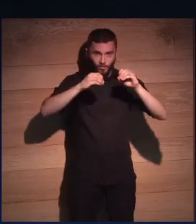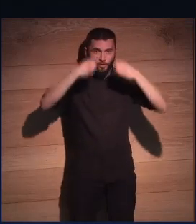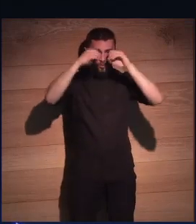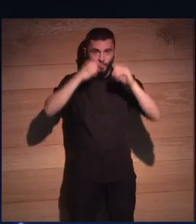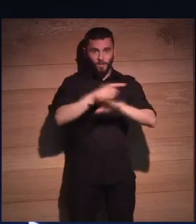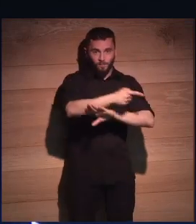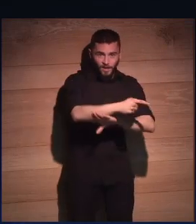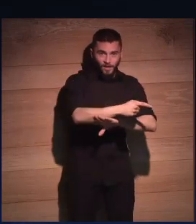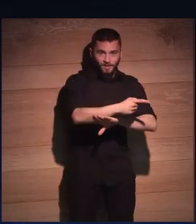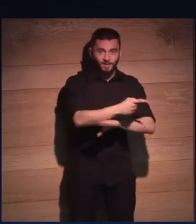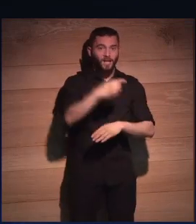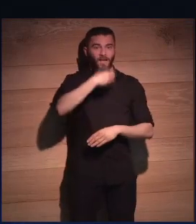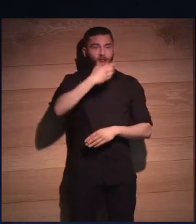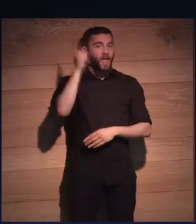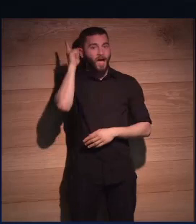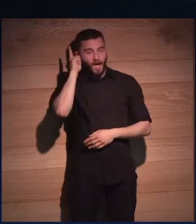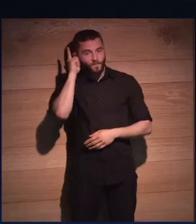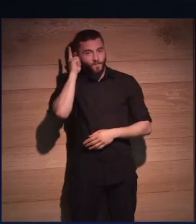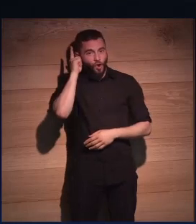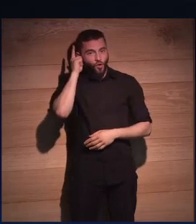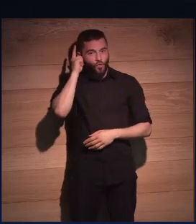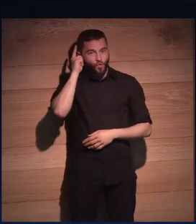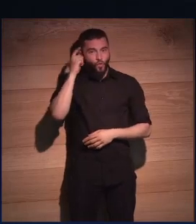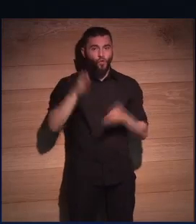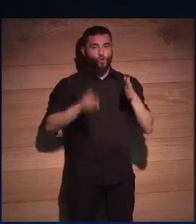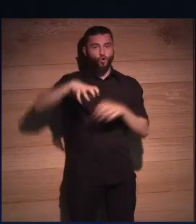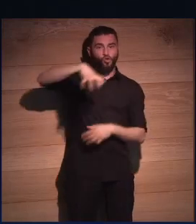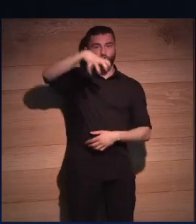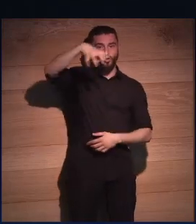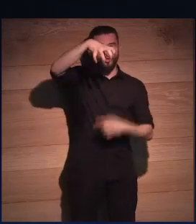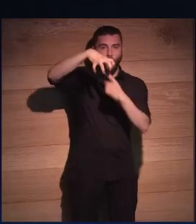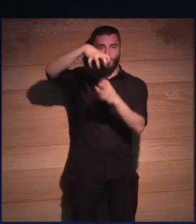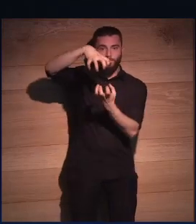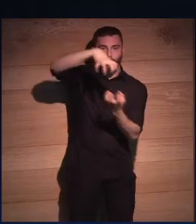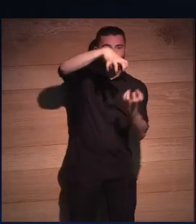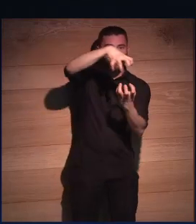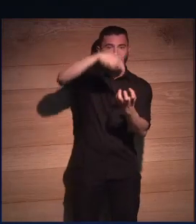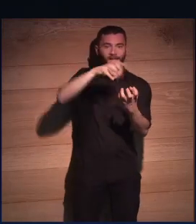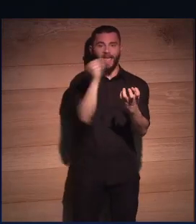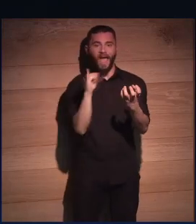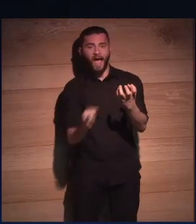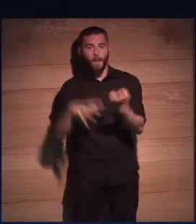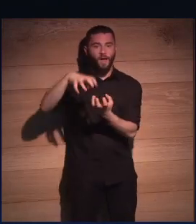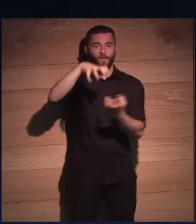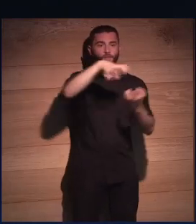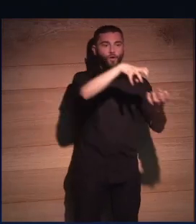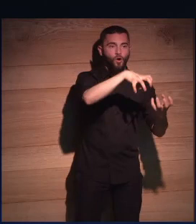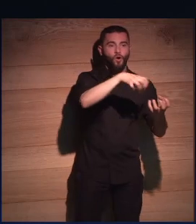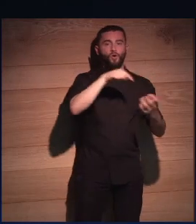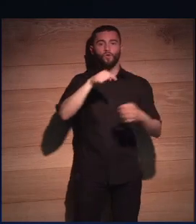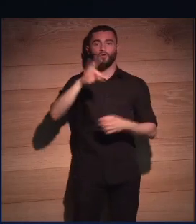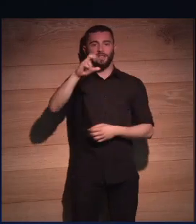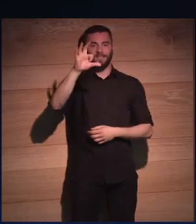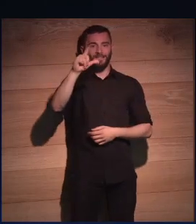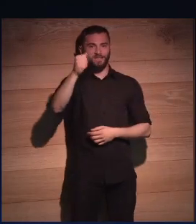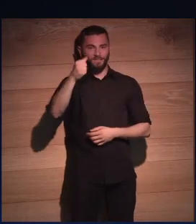iPhone, FaceTime, un dron llevando un paquete de Amazon, un coche que intuyo que es de Tesla o